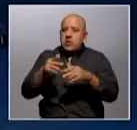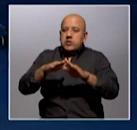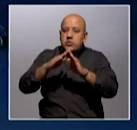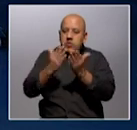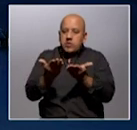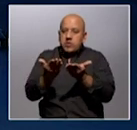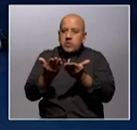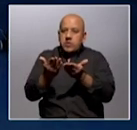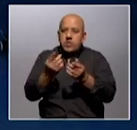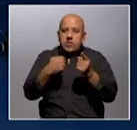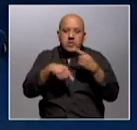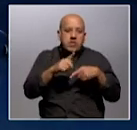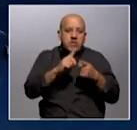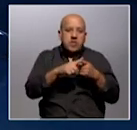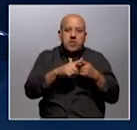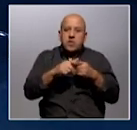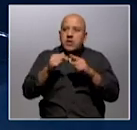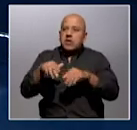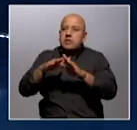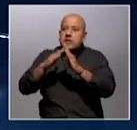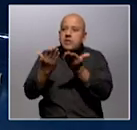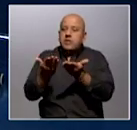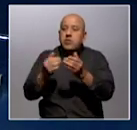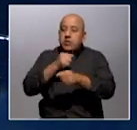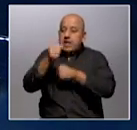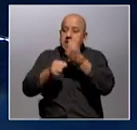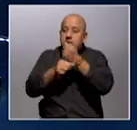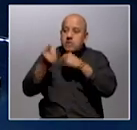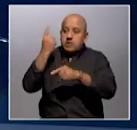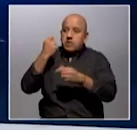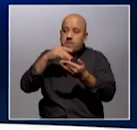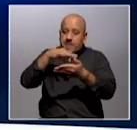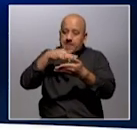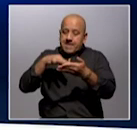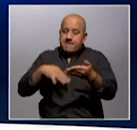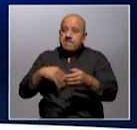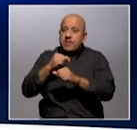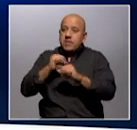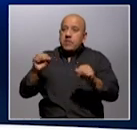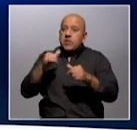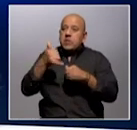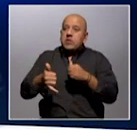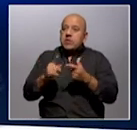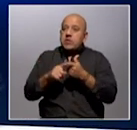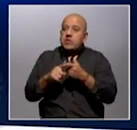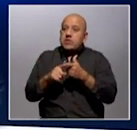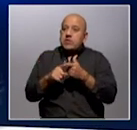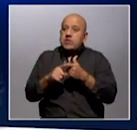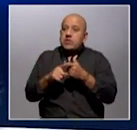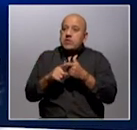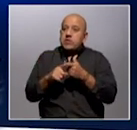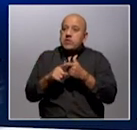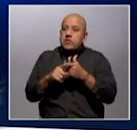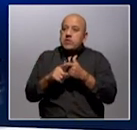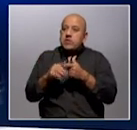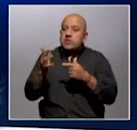fabuloso no te vayas a la plaza con el número que más me impactó del año pasado su lectura y te puedo decir el libro tiene no